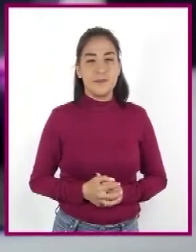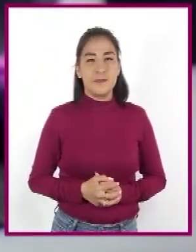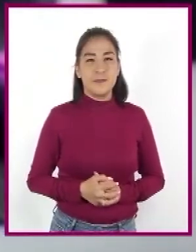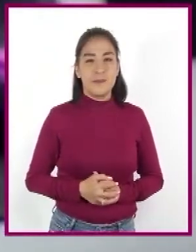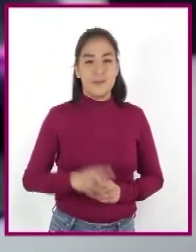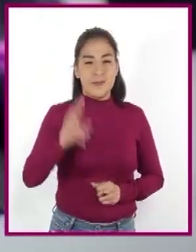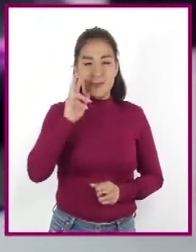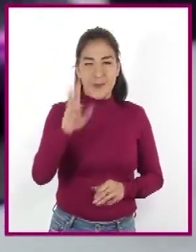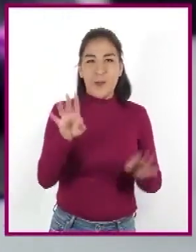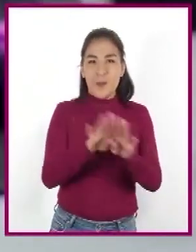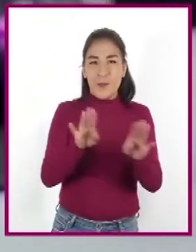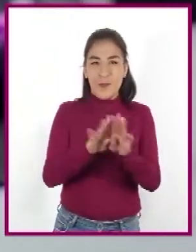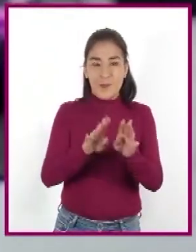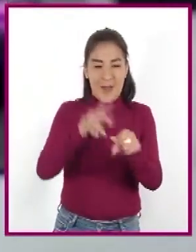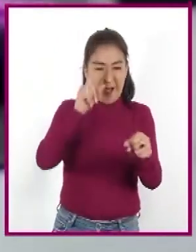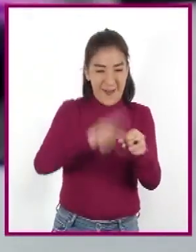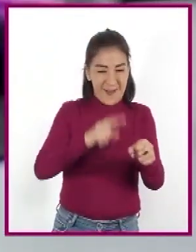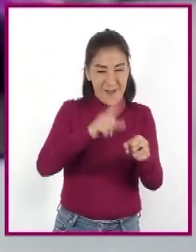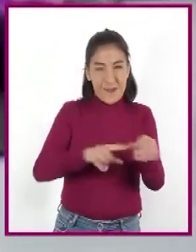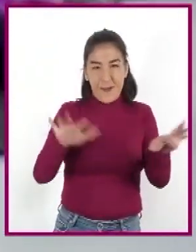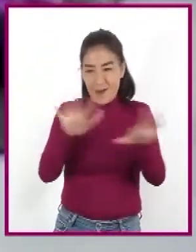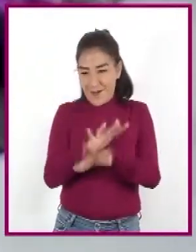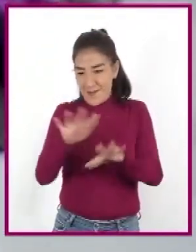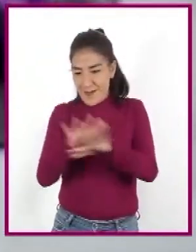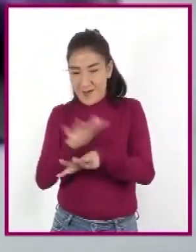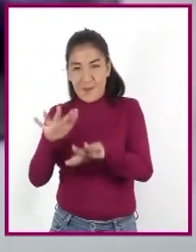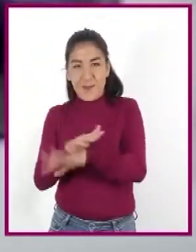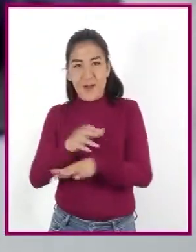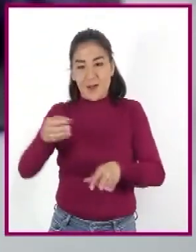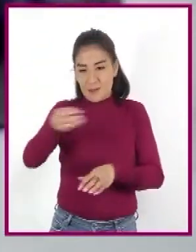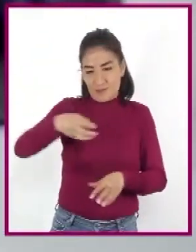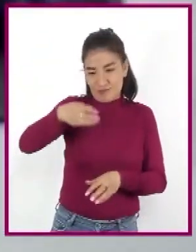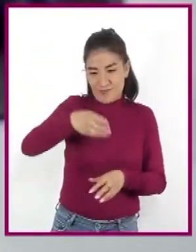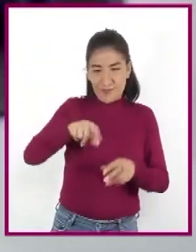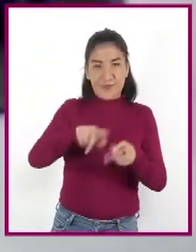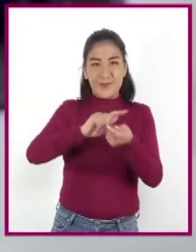Observen ustedes los cambios de color al reaccionar las sustancias.